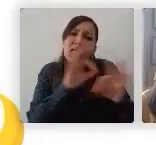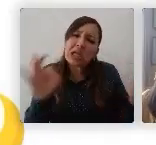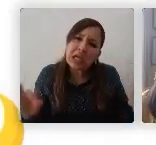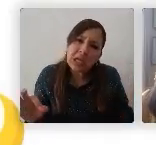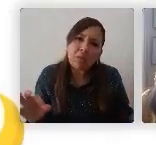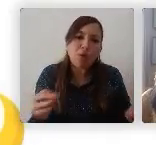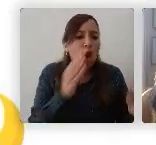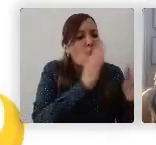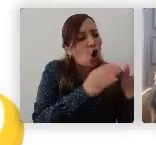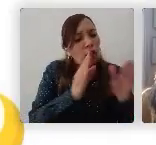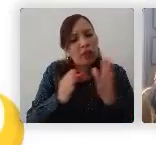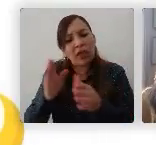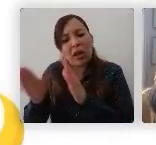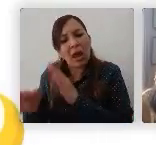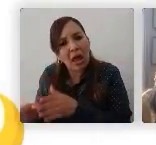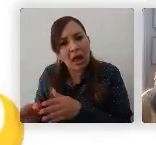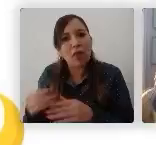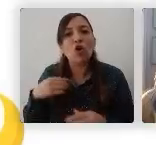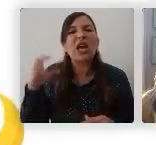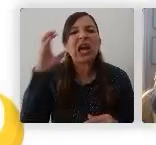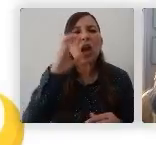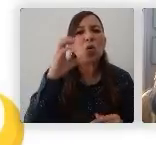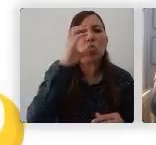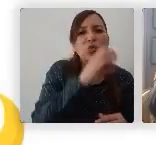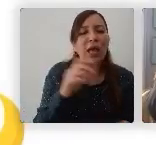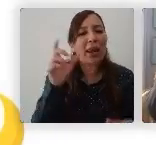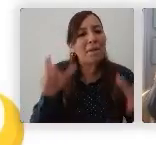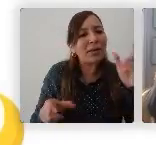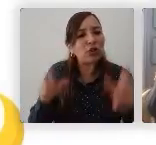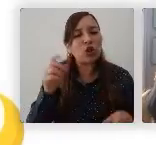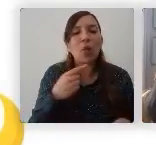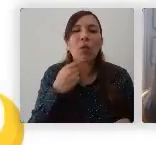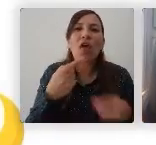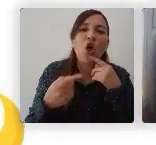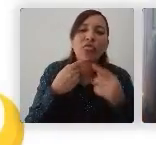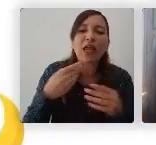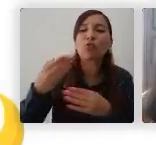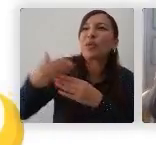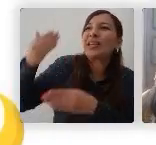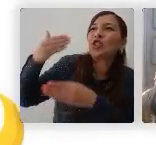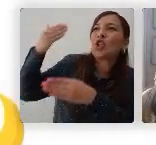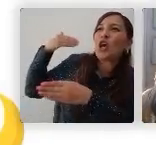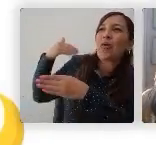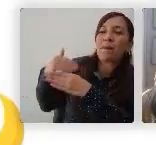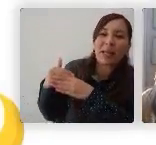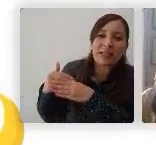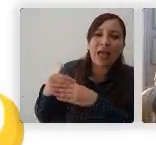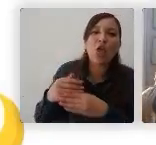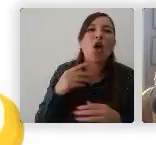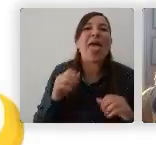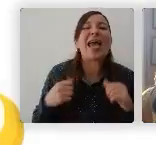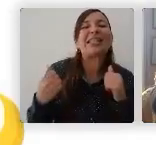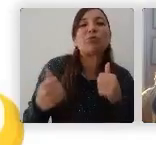busca este contacto con la población que se cuenten las historias las costumbres desde un punto de vista local también